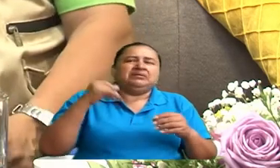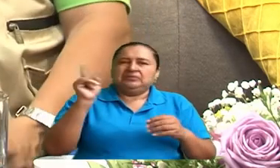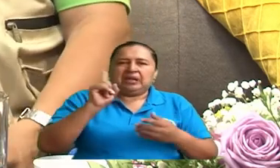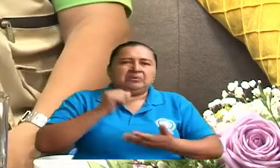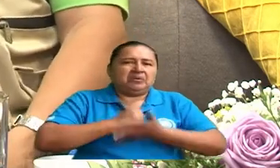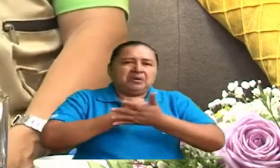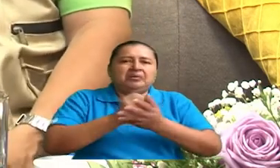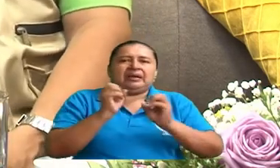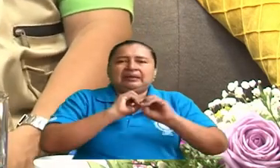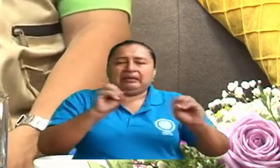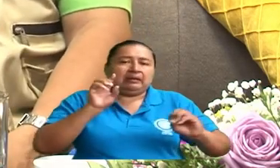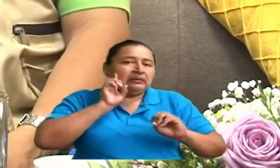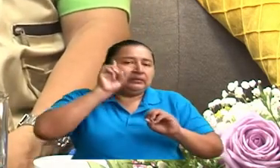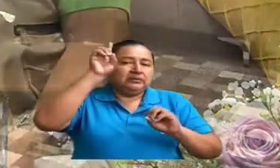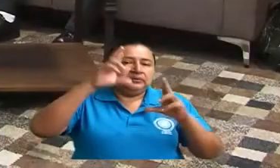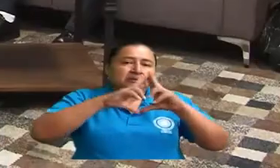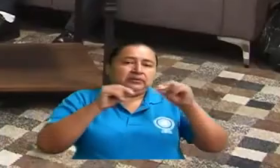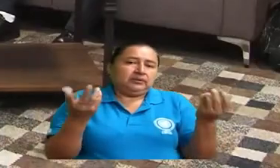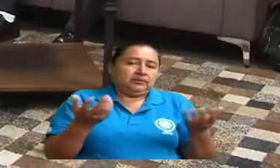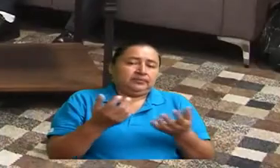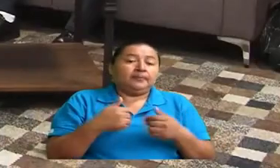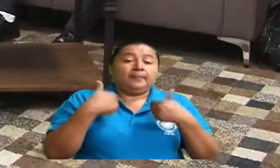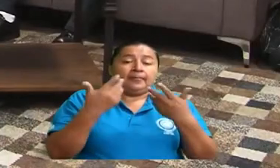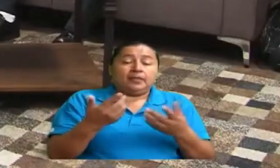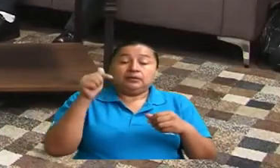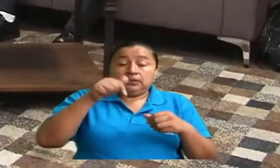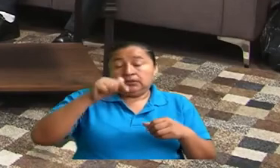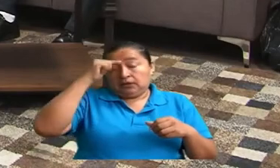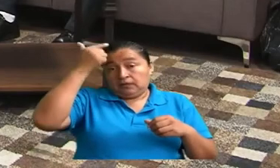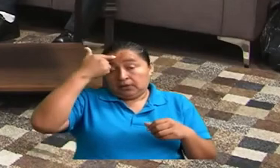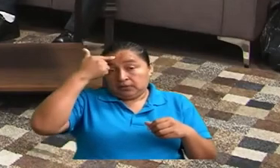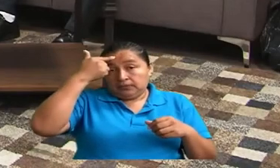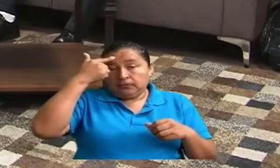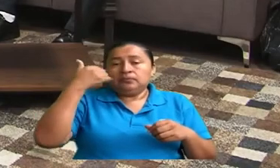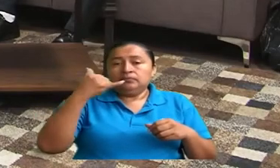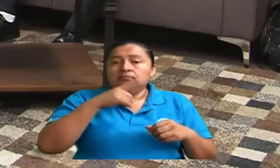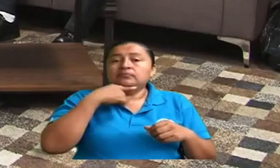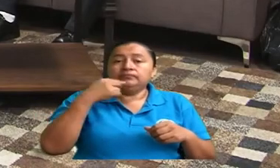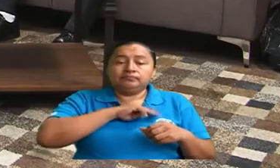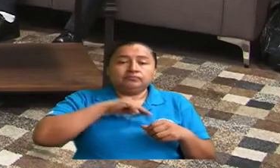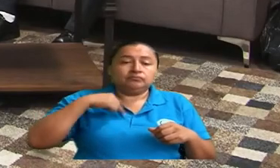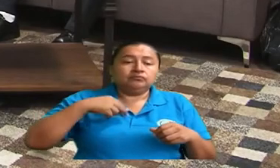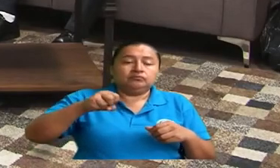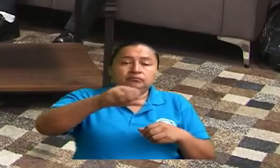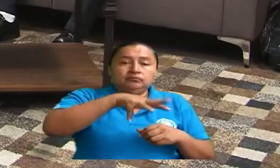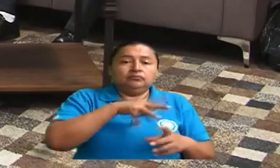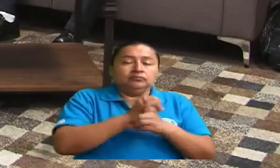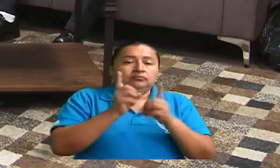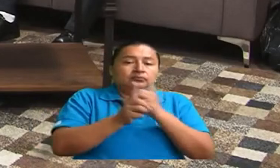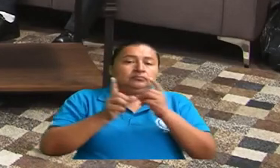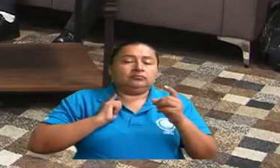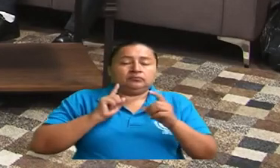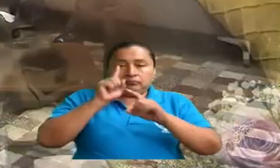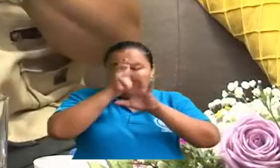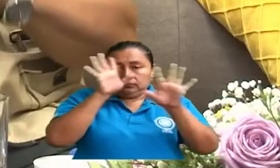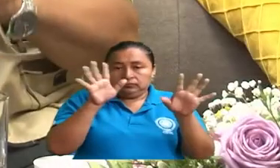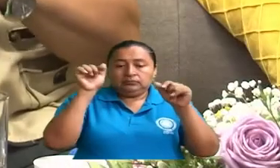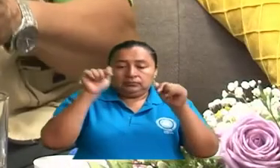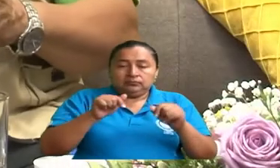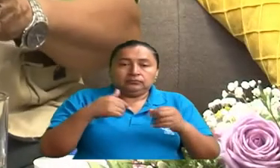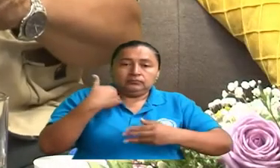contribuyen al desarrollo de nuestro país. Ya, y este gobierno, ¿verdad?, y nuestra sociedad, tenemos que estar claros, ¿verdad?, de que estos